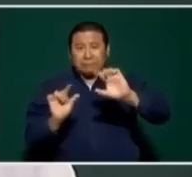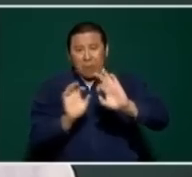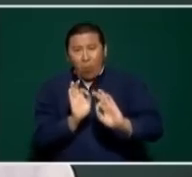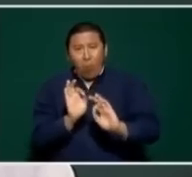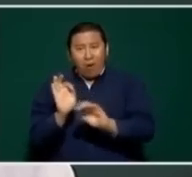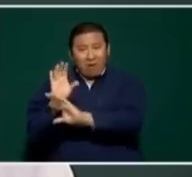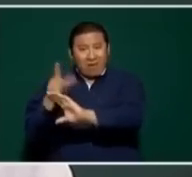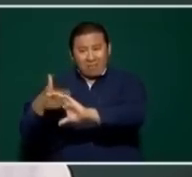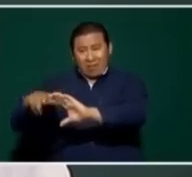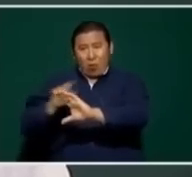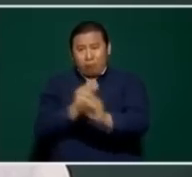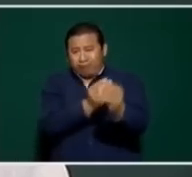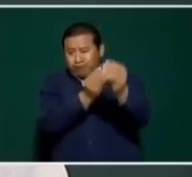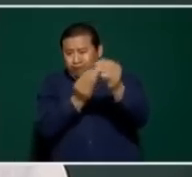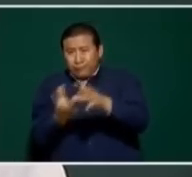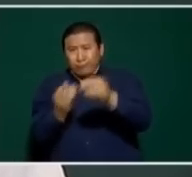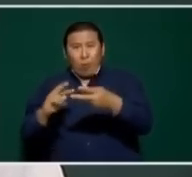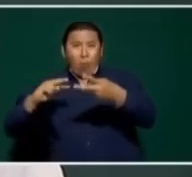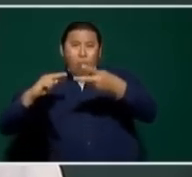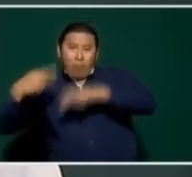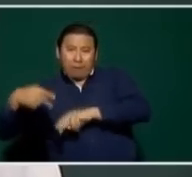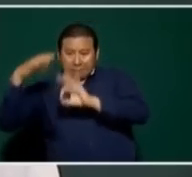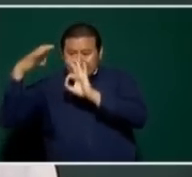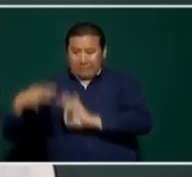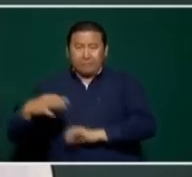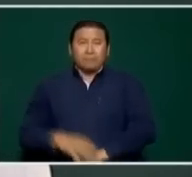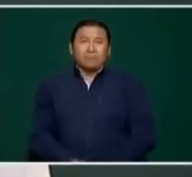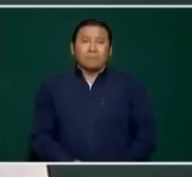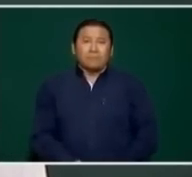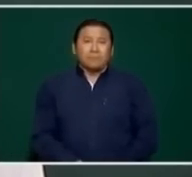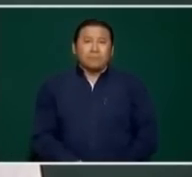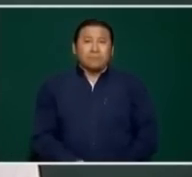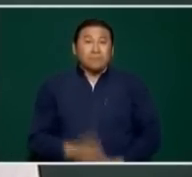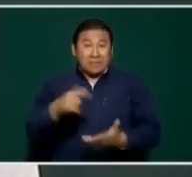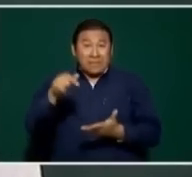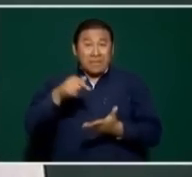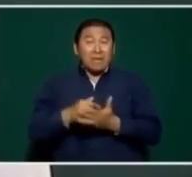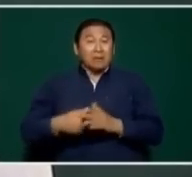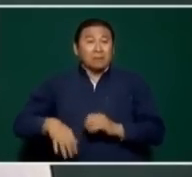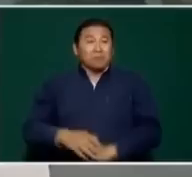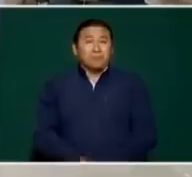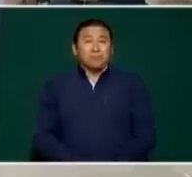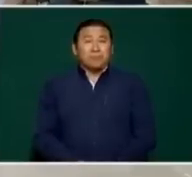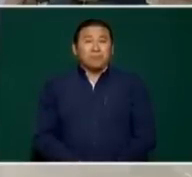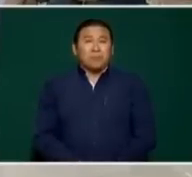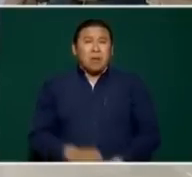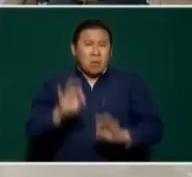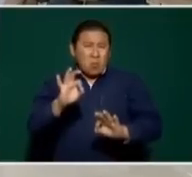atender a Quintana Roo, como lo merece. De aquí, local.